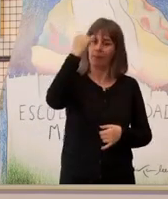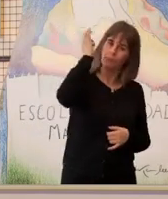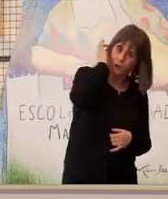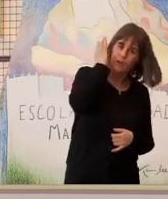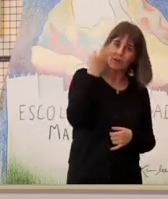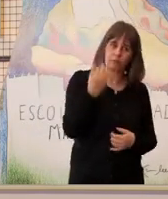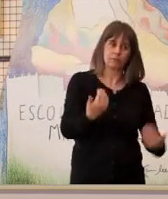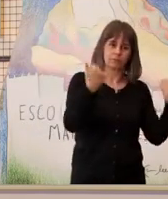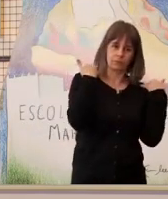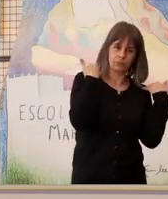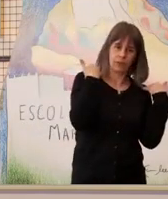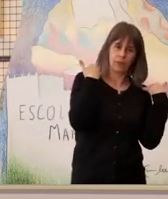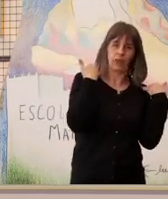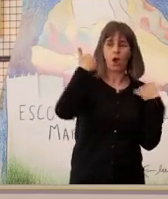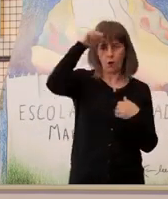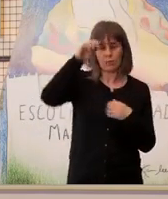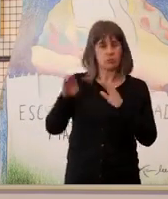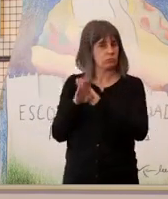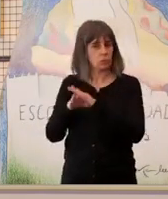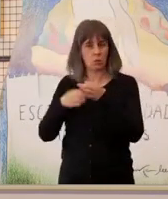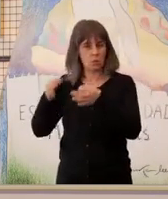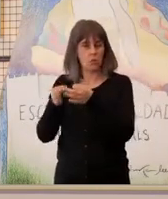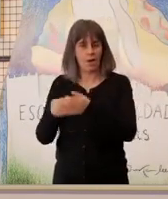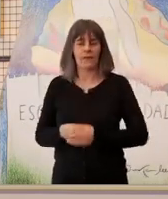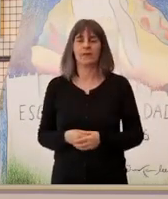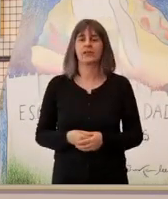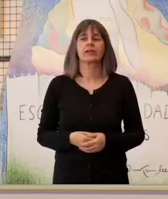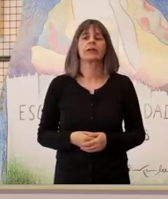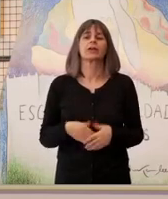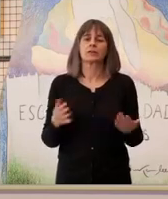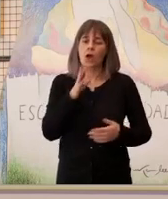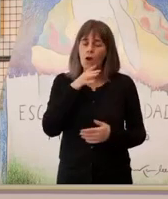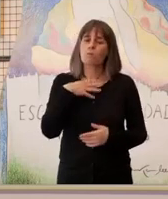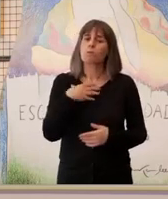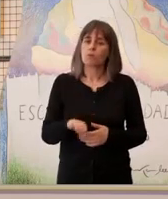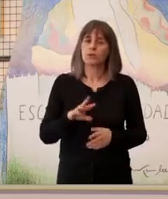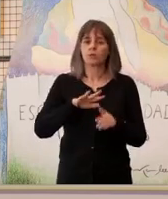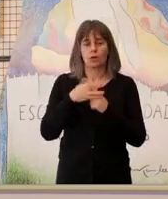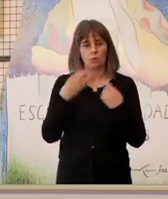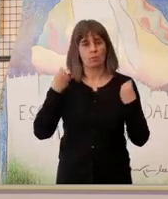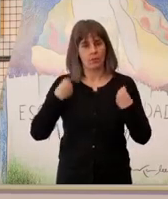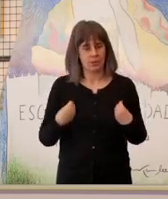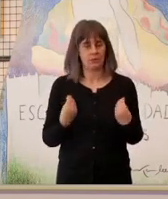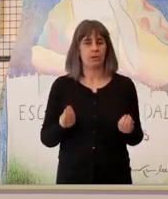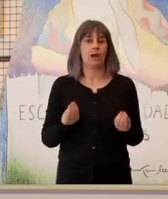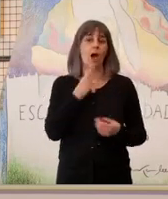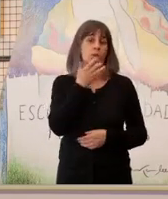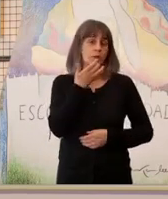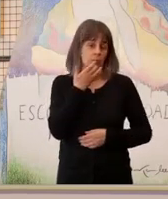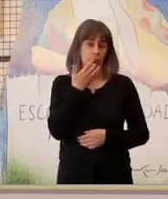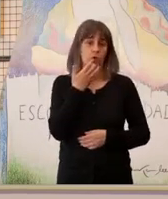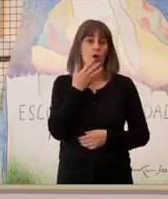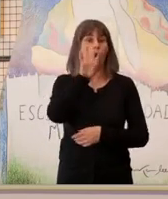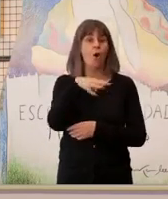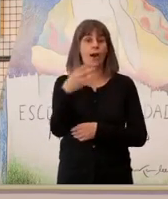quedaron igual Entonces ahora puede pasar lo mismo si ahora admitimos una rebaja en los tiempos de